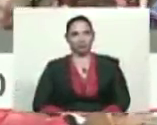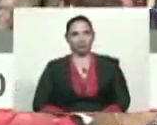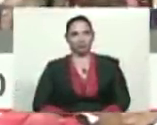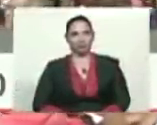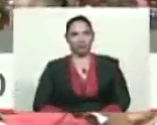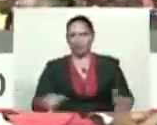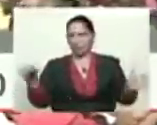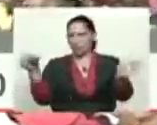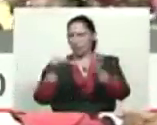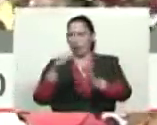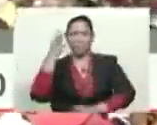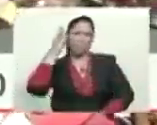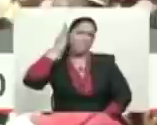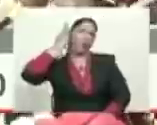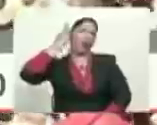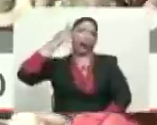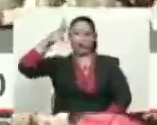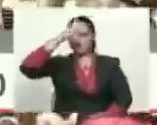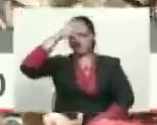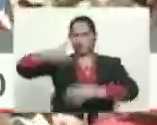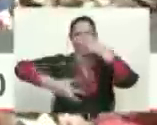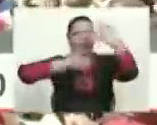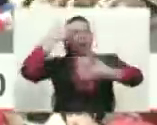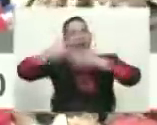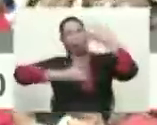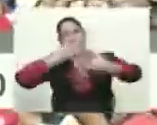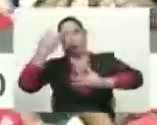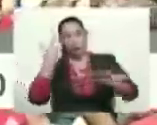¿Dónde están las mujeres de Falcón?